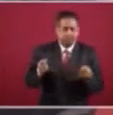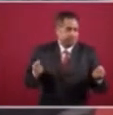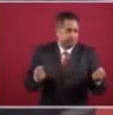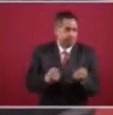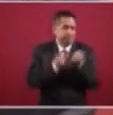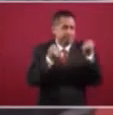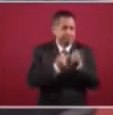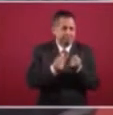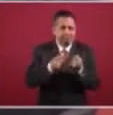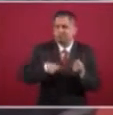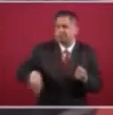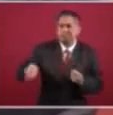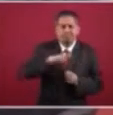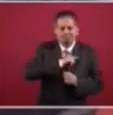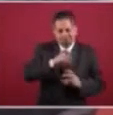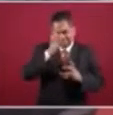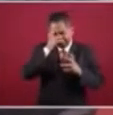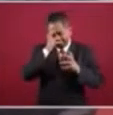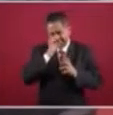tristeza y mucho dolor.